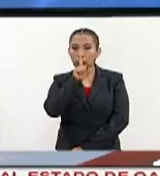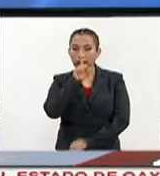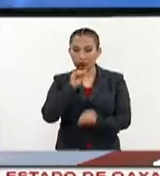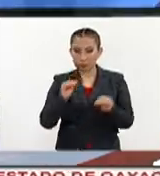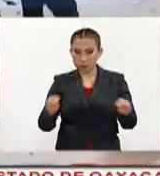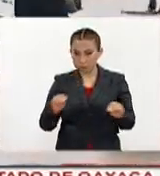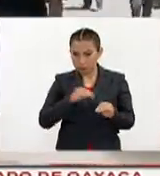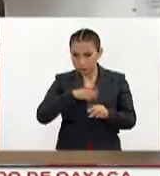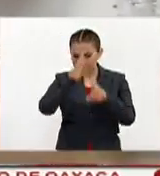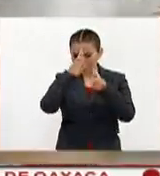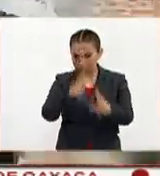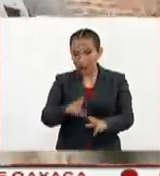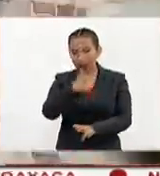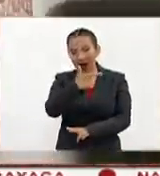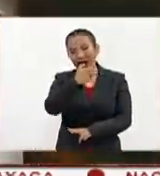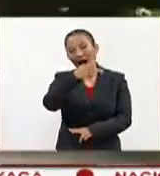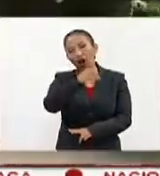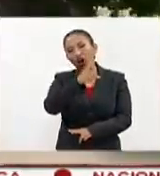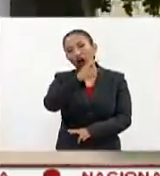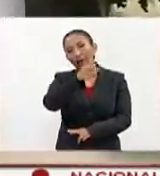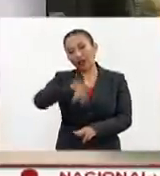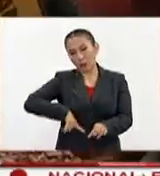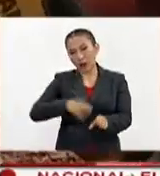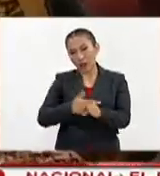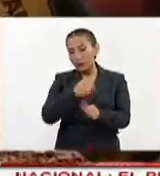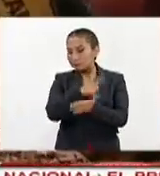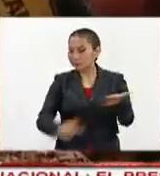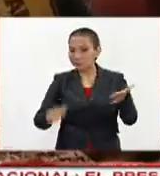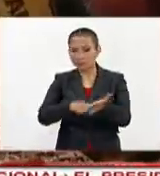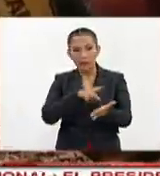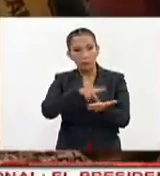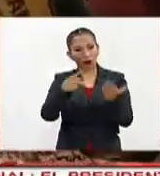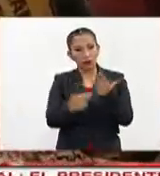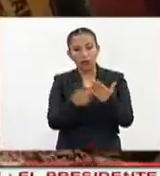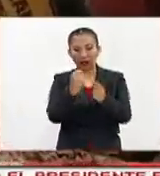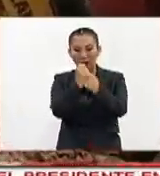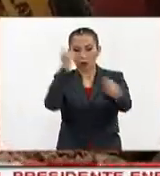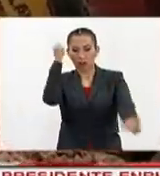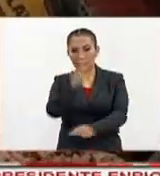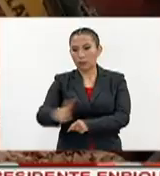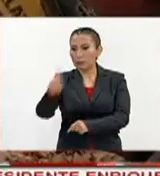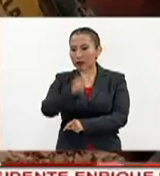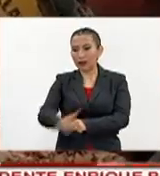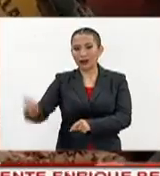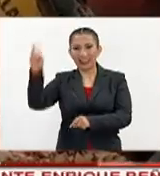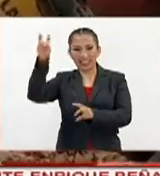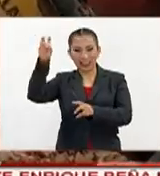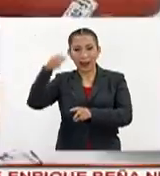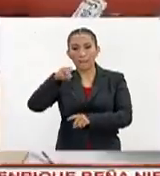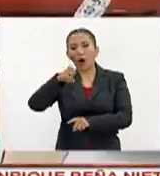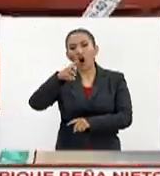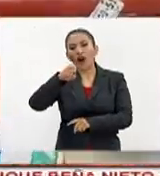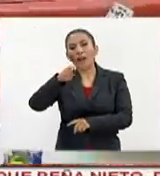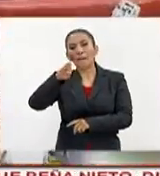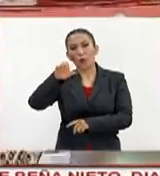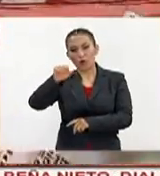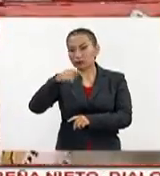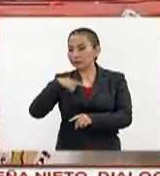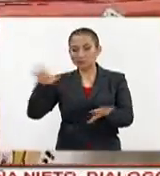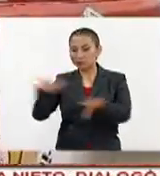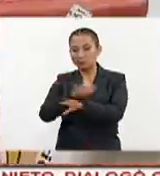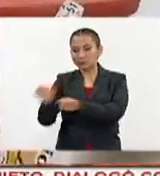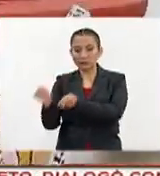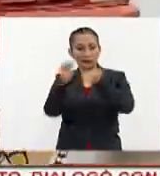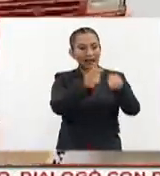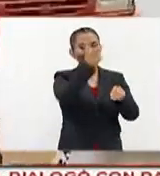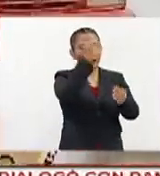de silencio, el gobernador Graco Ramírez anunció que cancelará el proyecto de transporte público llamado Morebús, con la finalidad de